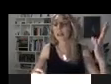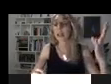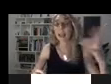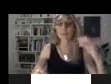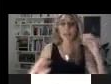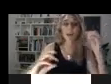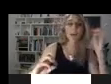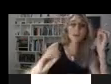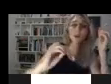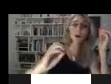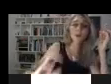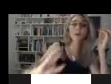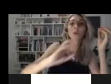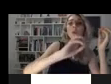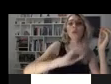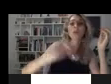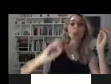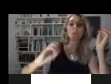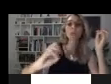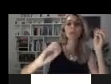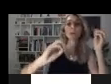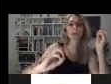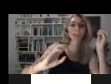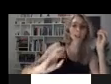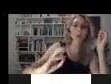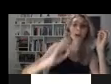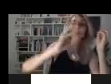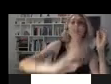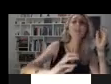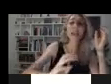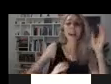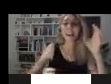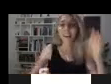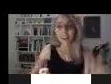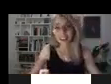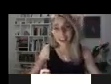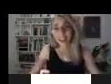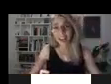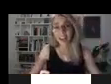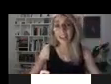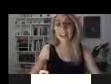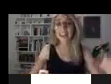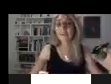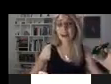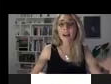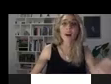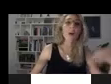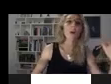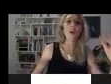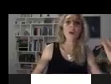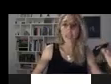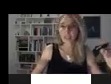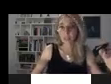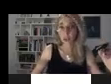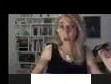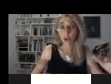del Arte en Miami, bueno, hay un circuito posible que pueda hacer una primera escala en Lima